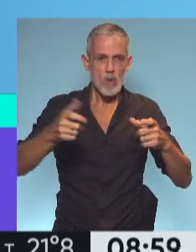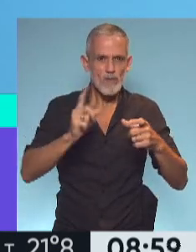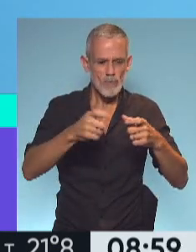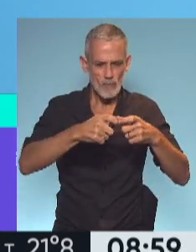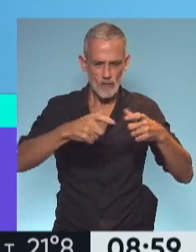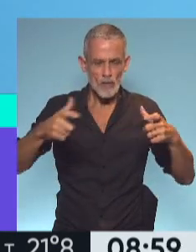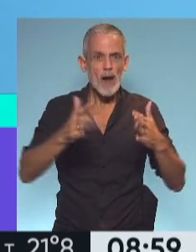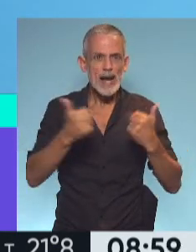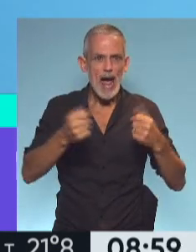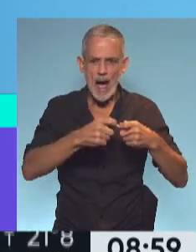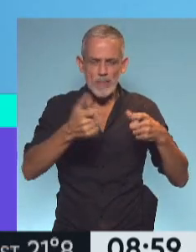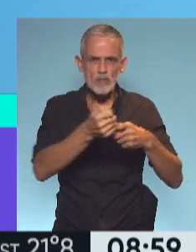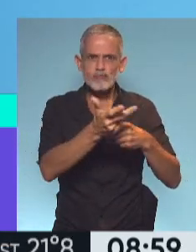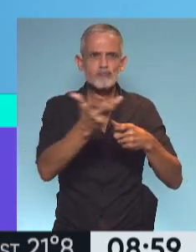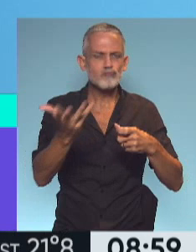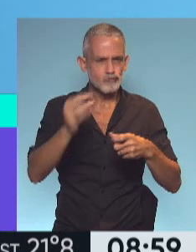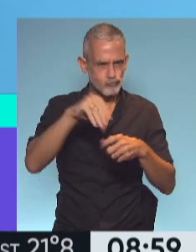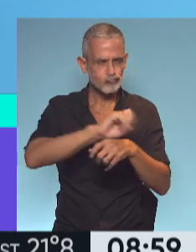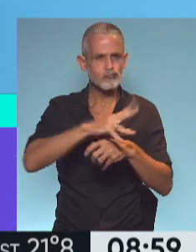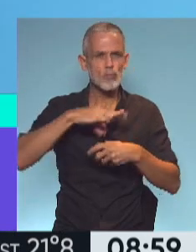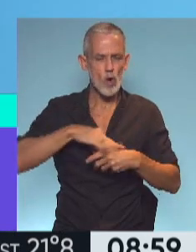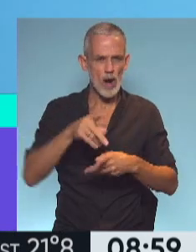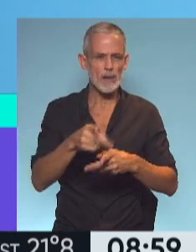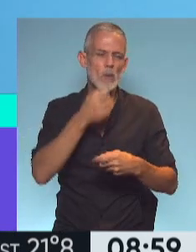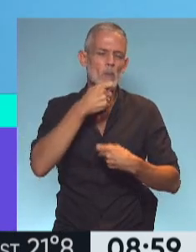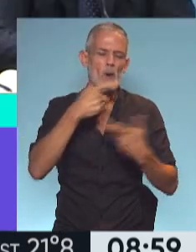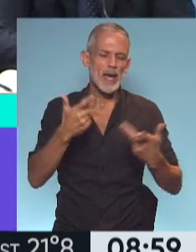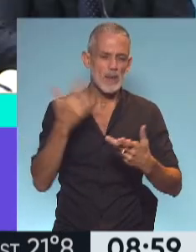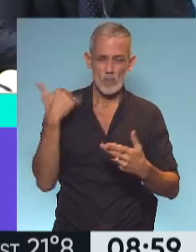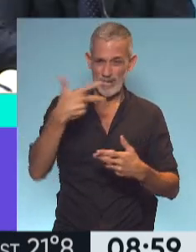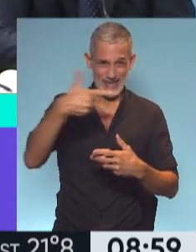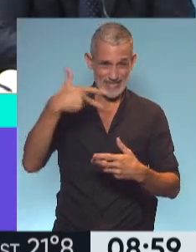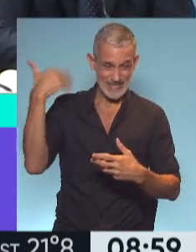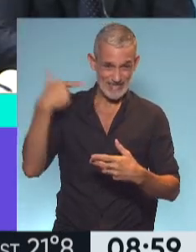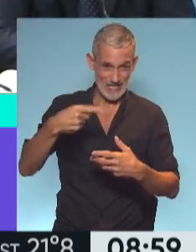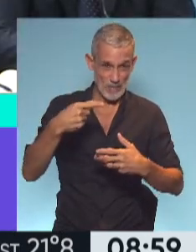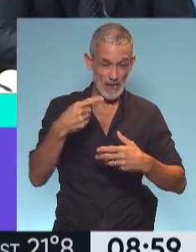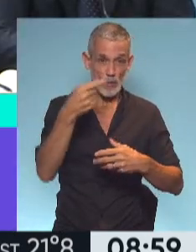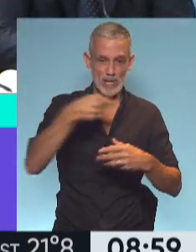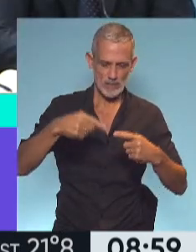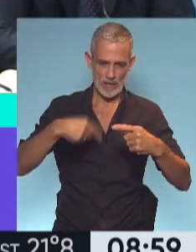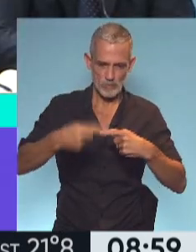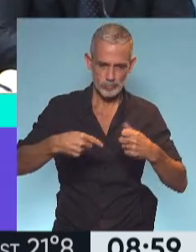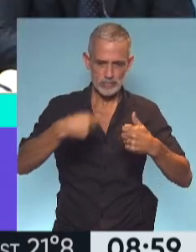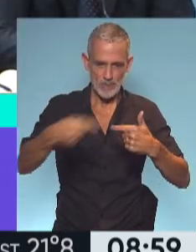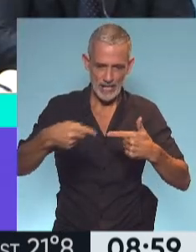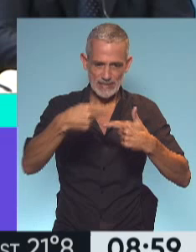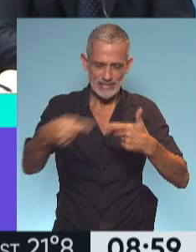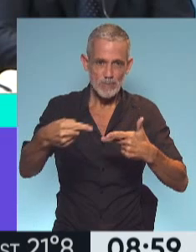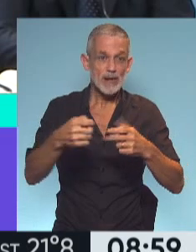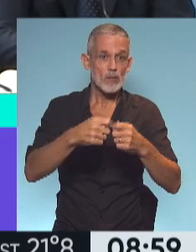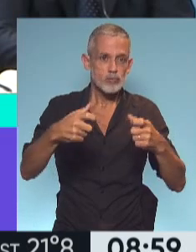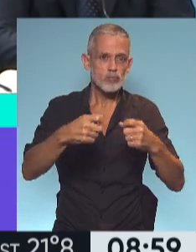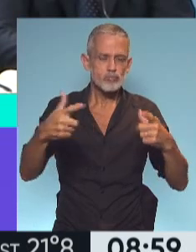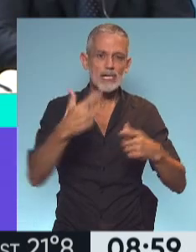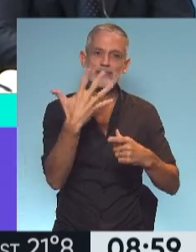y muy rápido del número de casos, teniendo en cuenta que, por ejemplo, en las últimas 3 semanas, de una semana a la otra, aumentaban